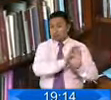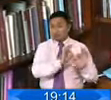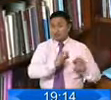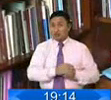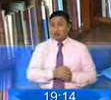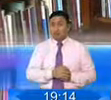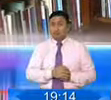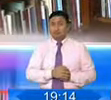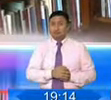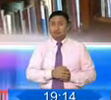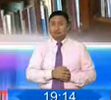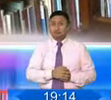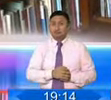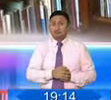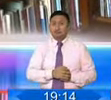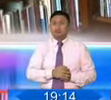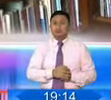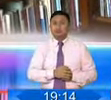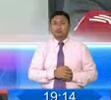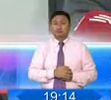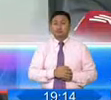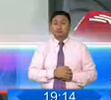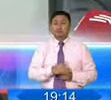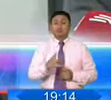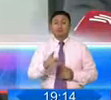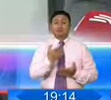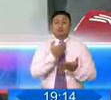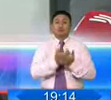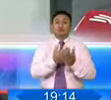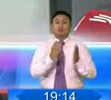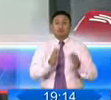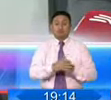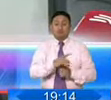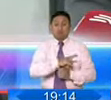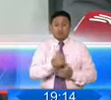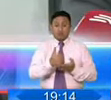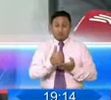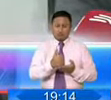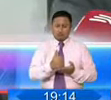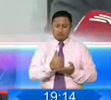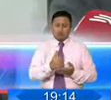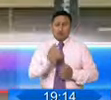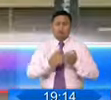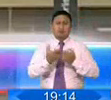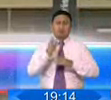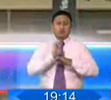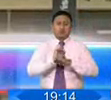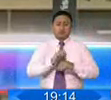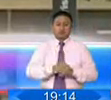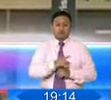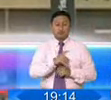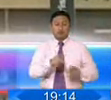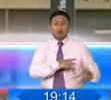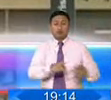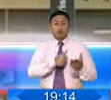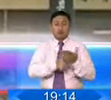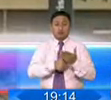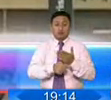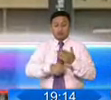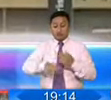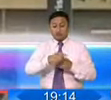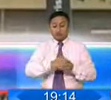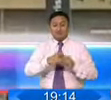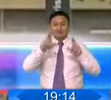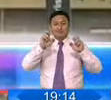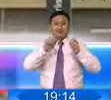sea un empresario quien está frente del Ministerio de Finanzas. Dice que esto no le hará bien al país. Rechaza también que entre los planes del ministro estén